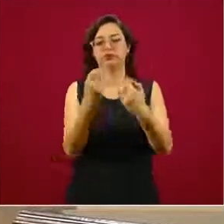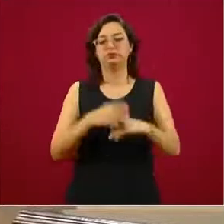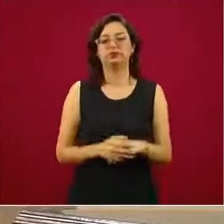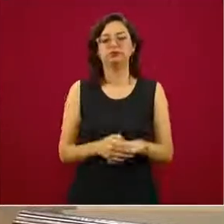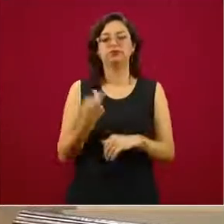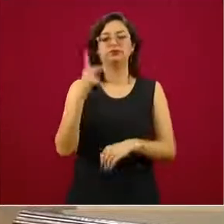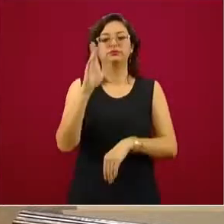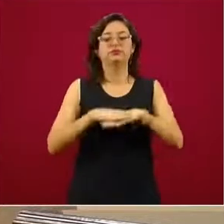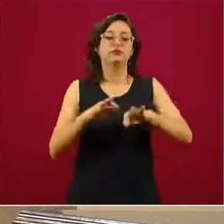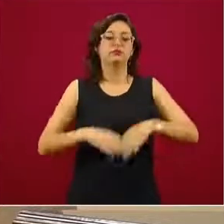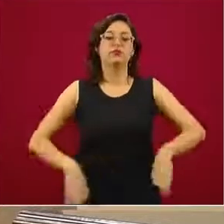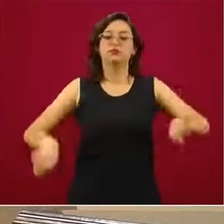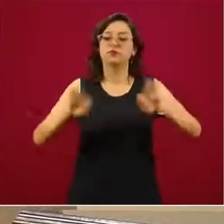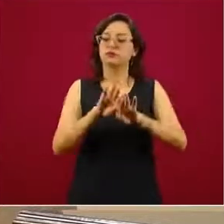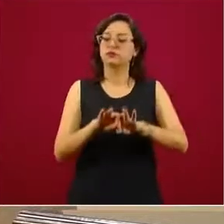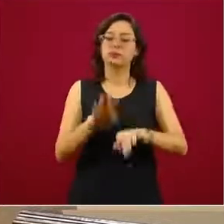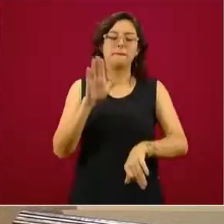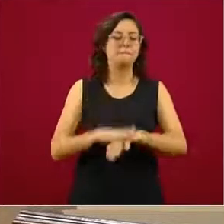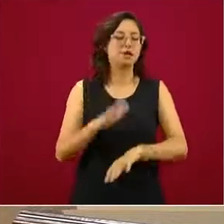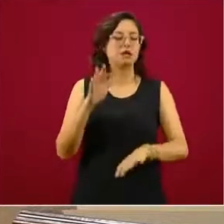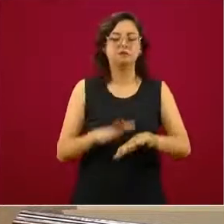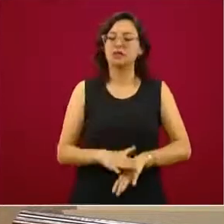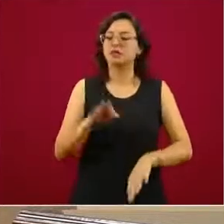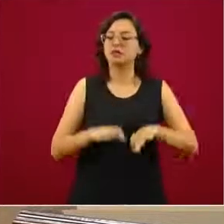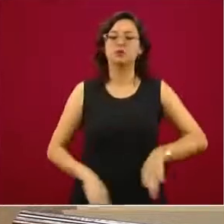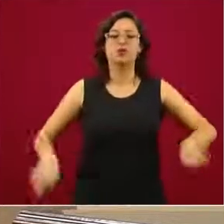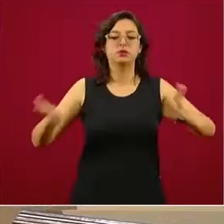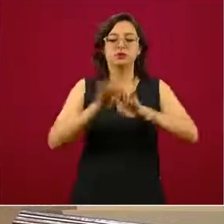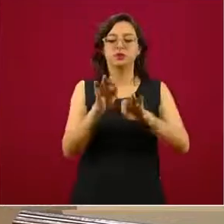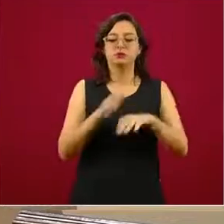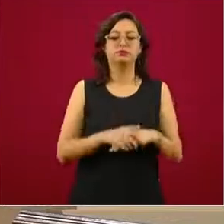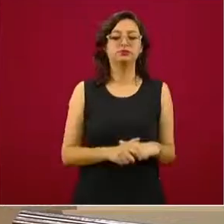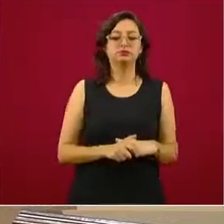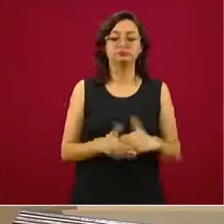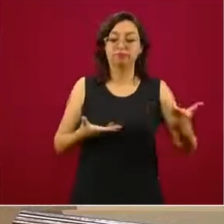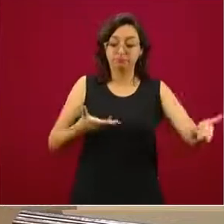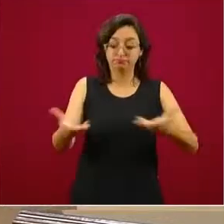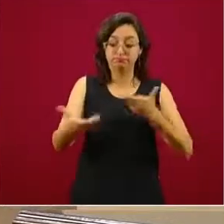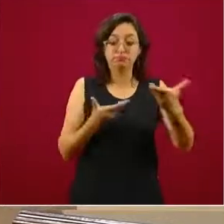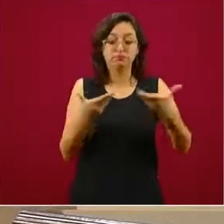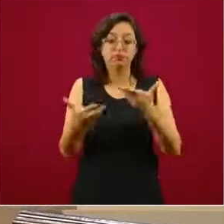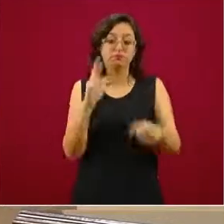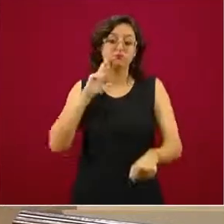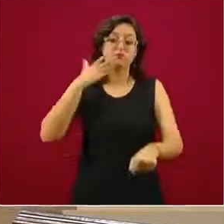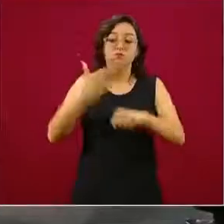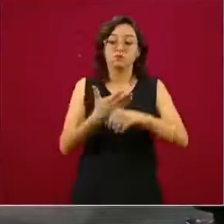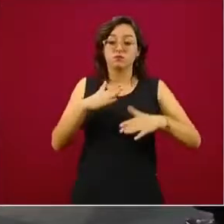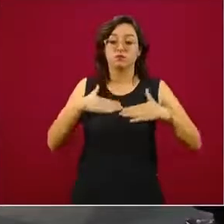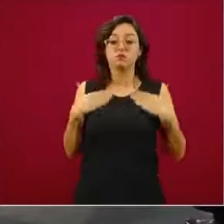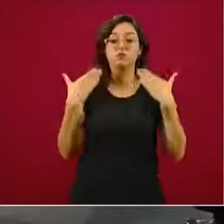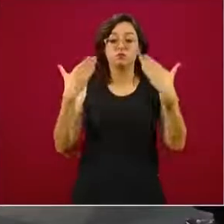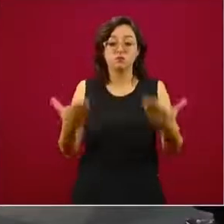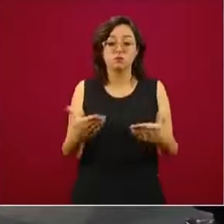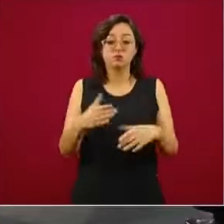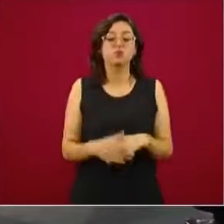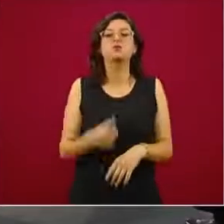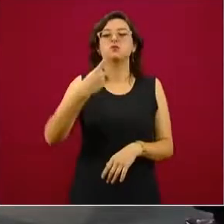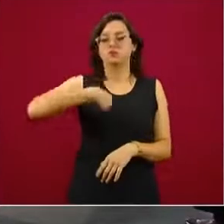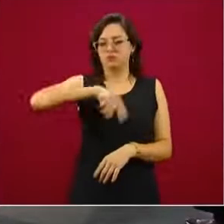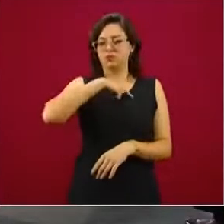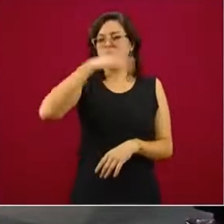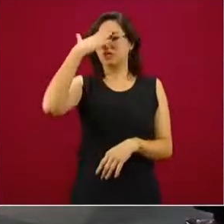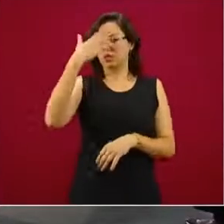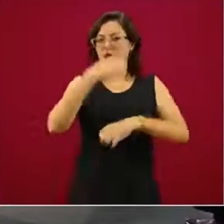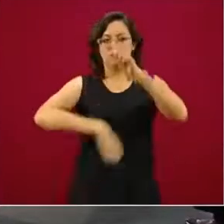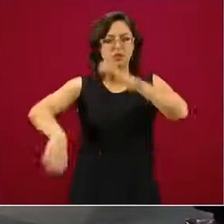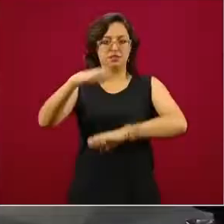sobre todo, el último y el más importante de los elementos, la corresponsabilidad basada en la confianza. Nosotros confiamos que todas las empresas ya han